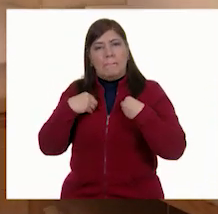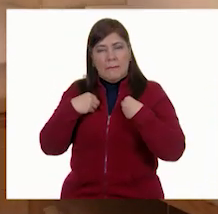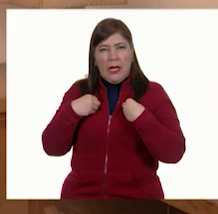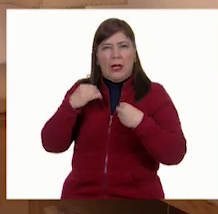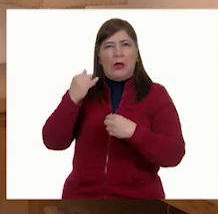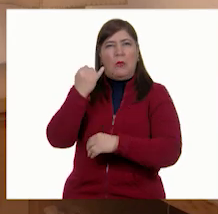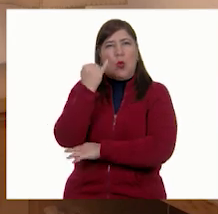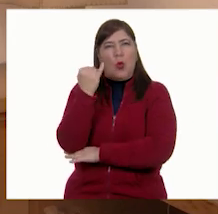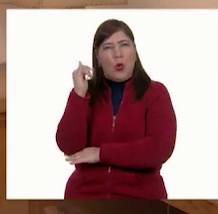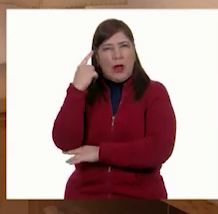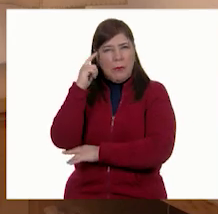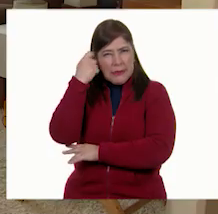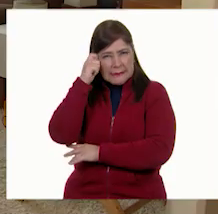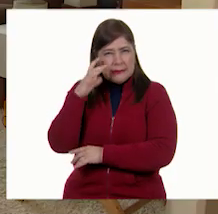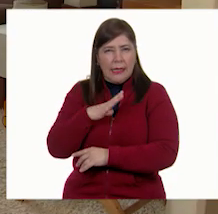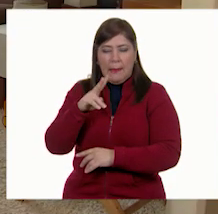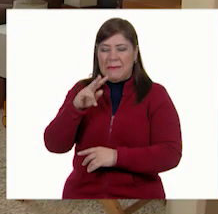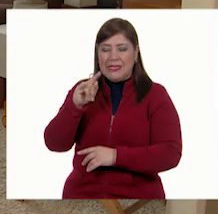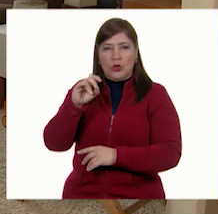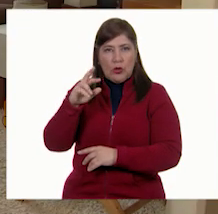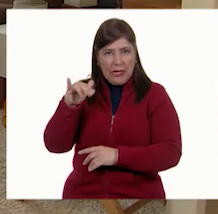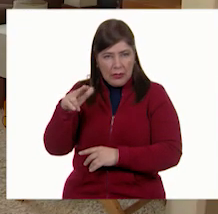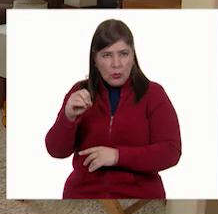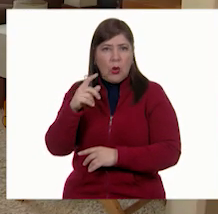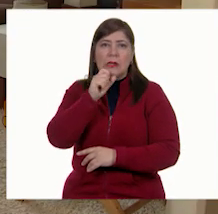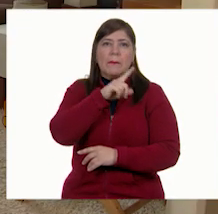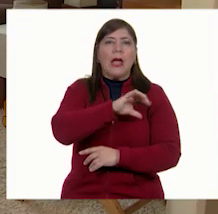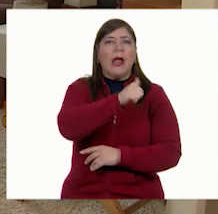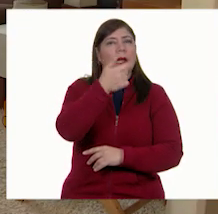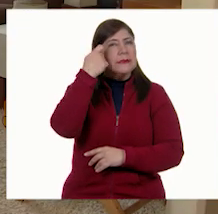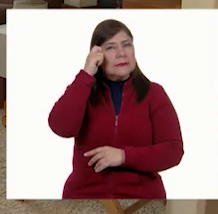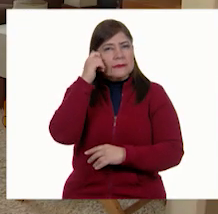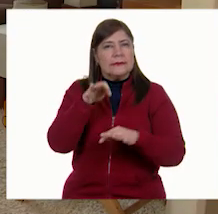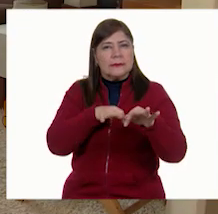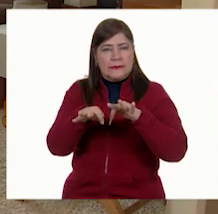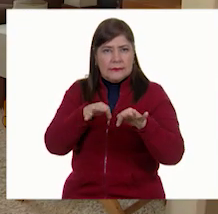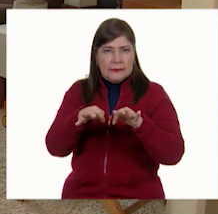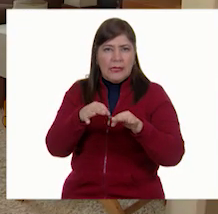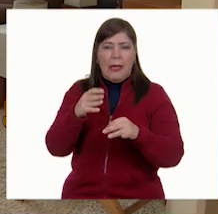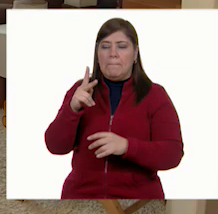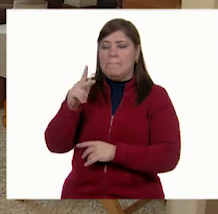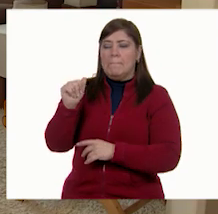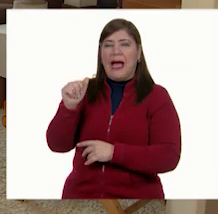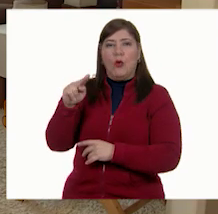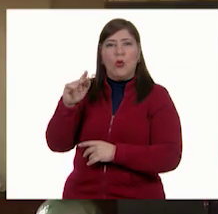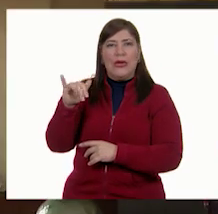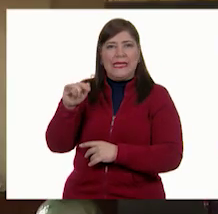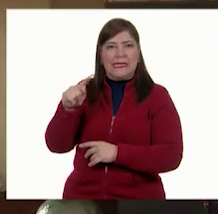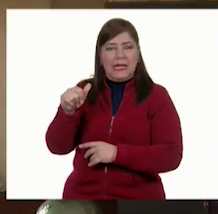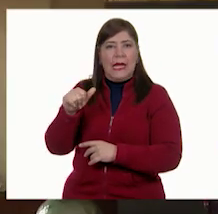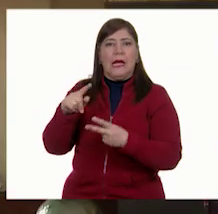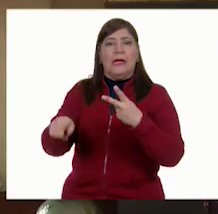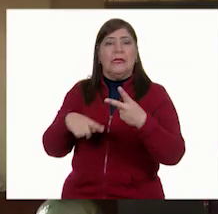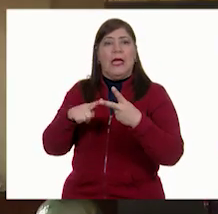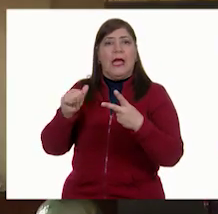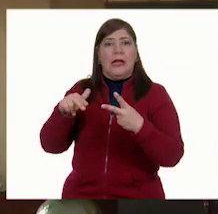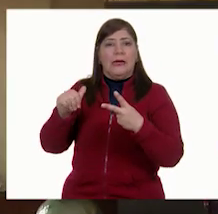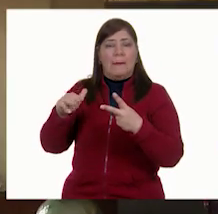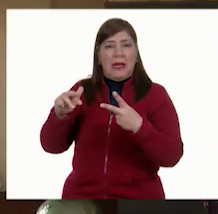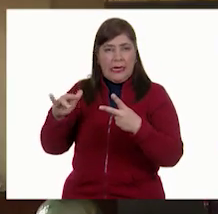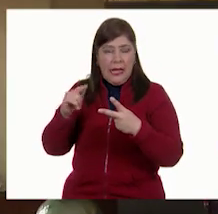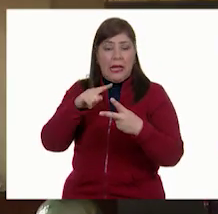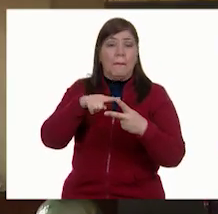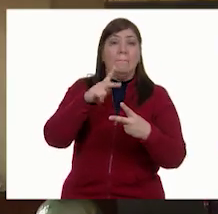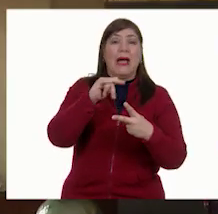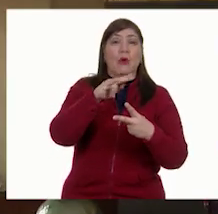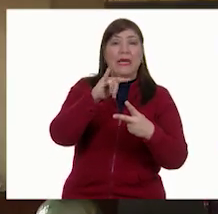Victoriano, y las empleadas domésticas de Barragán, Paulita y Ana María. Paulita era la cocinera,